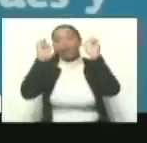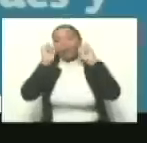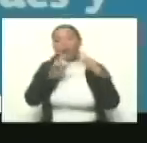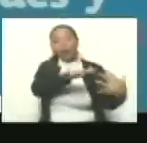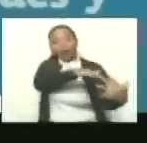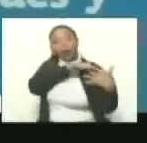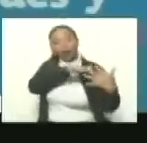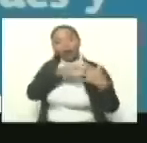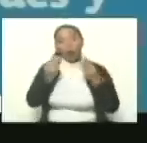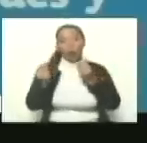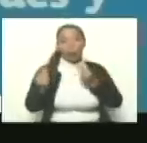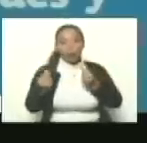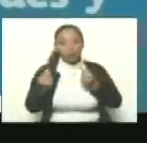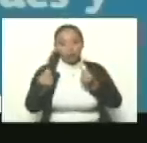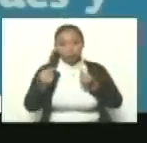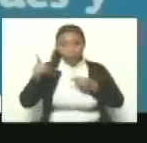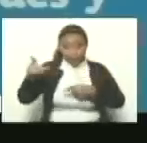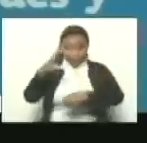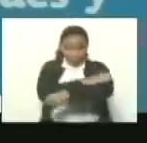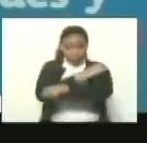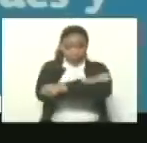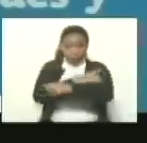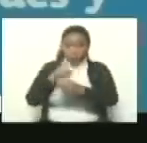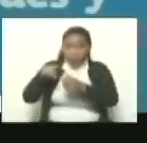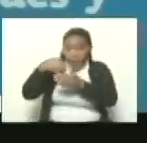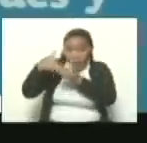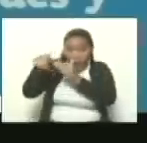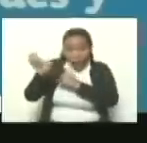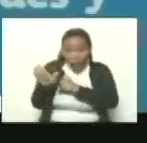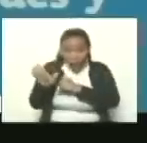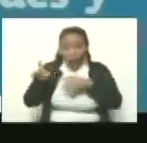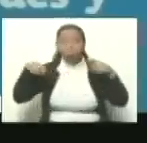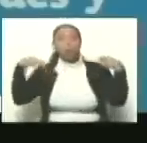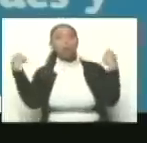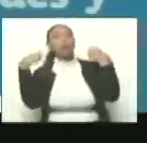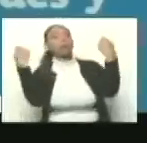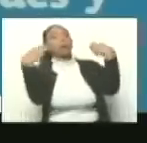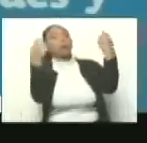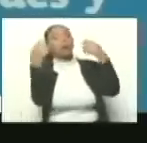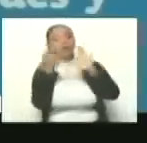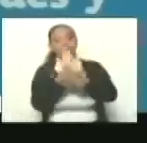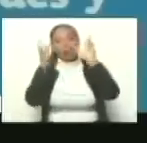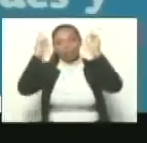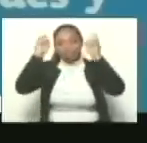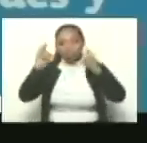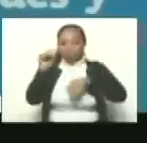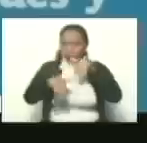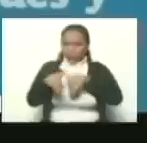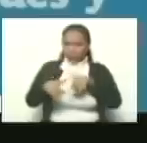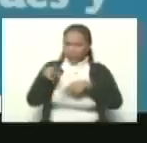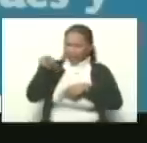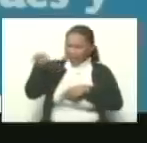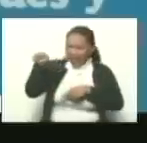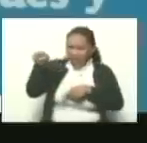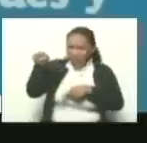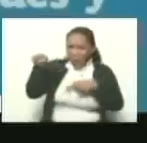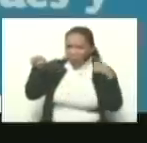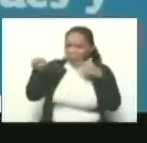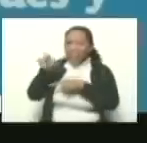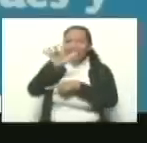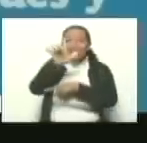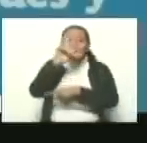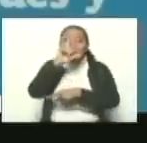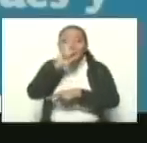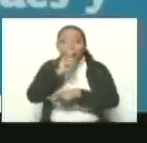él, cuando esa derecha se va a hacer campaña electoral, después de que tuvieron durante